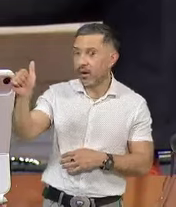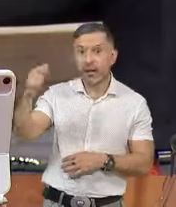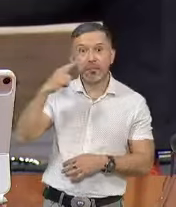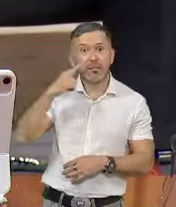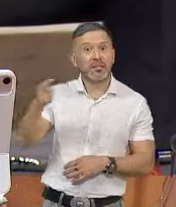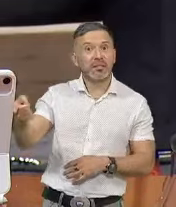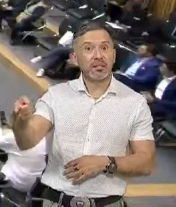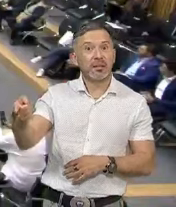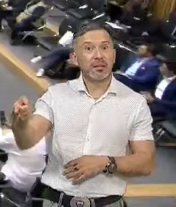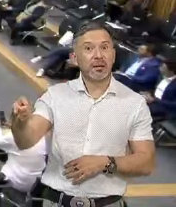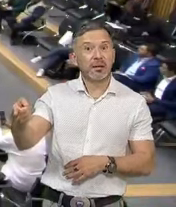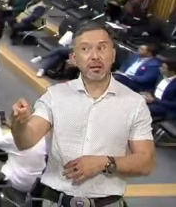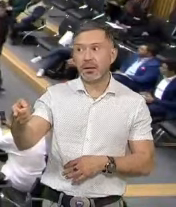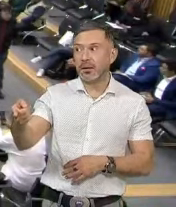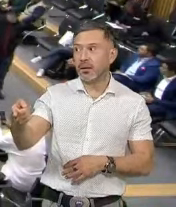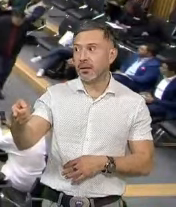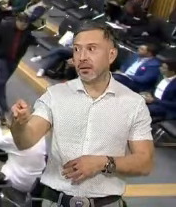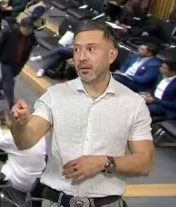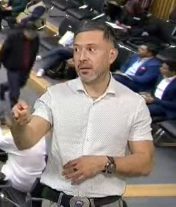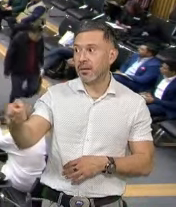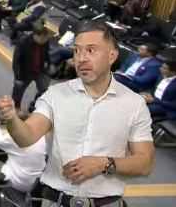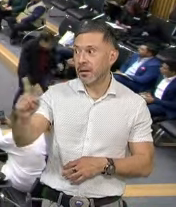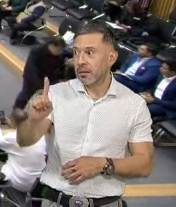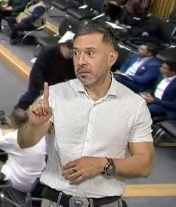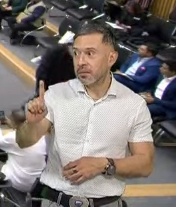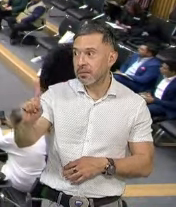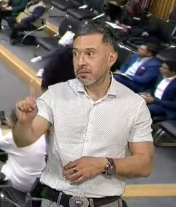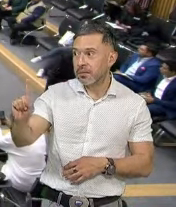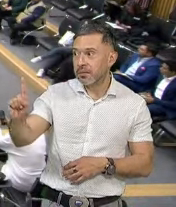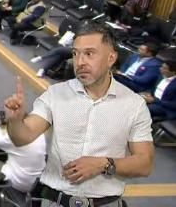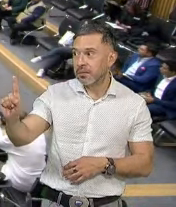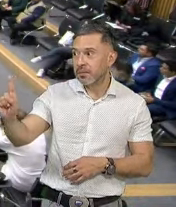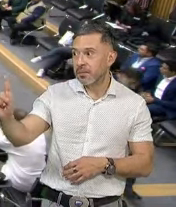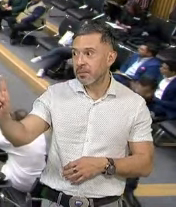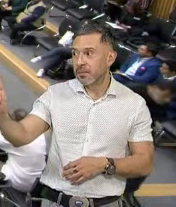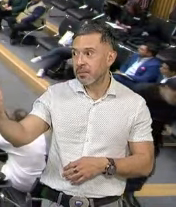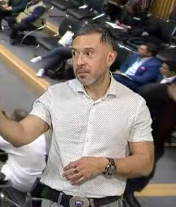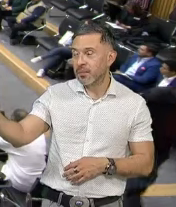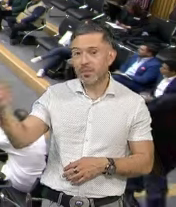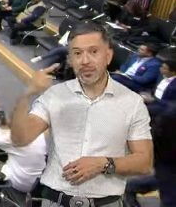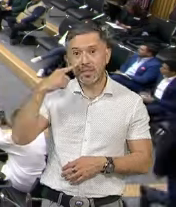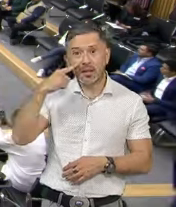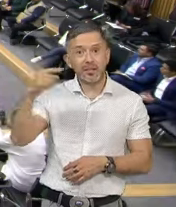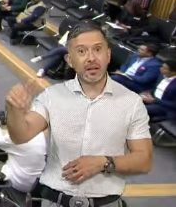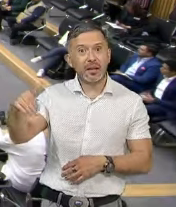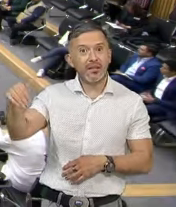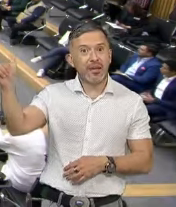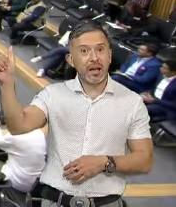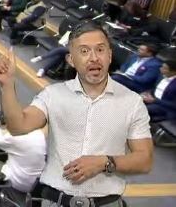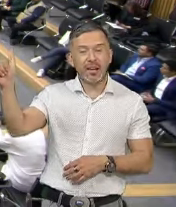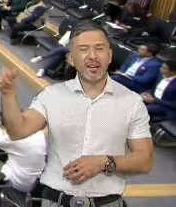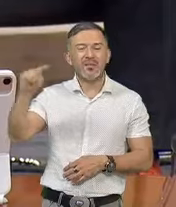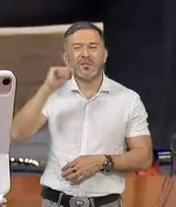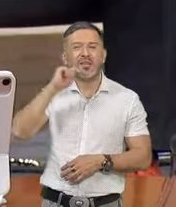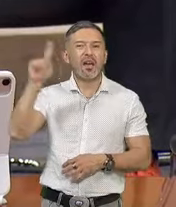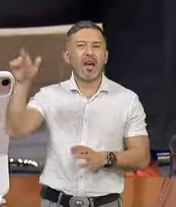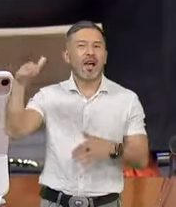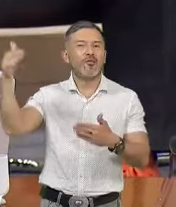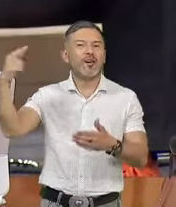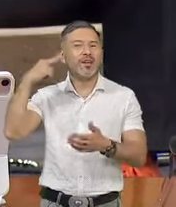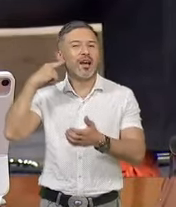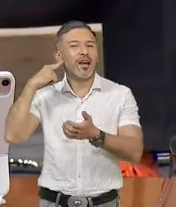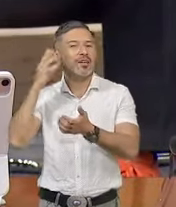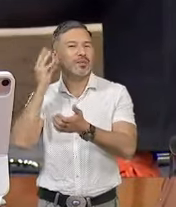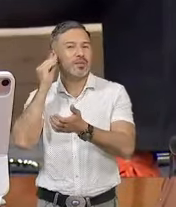gusta debatir Aquí se está yendo ya se va pero ahí nos va a escuchar y Qué bueno